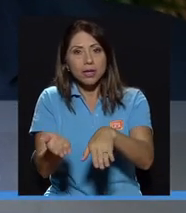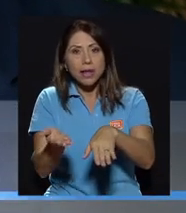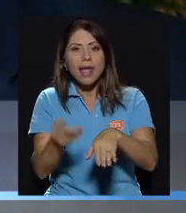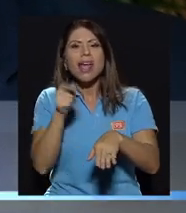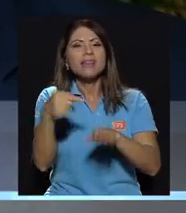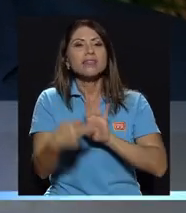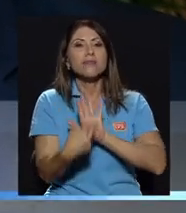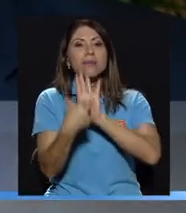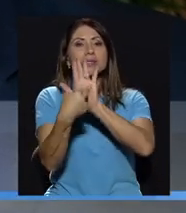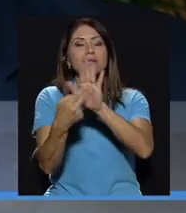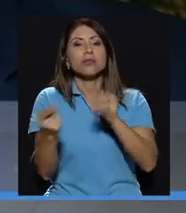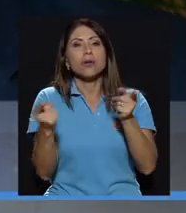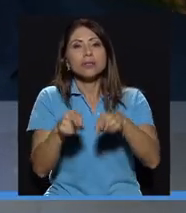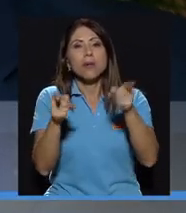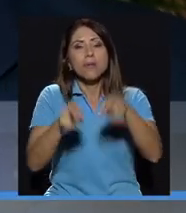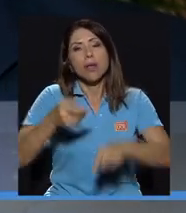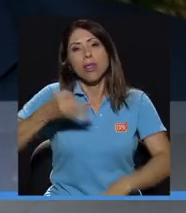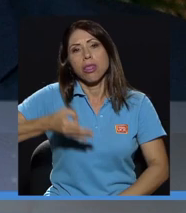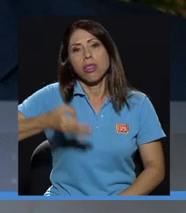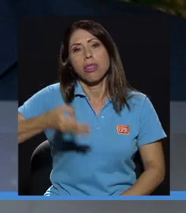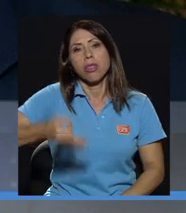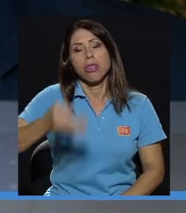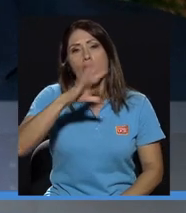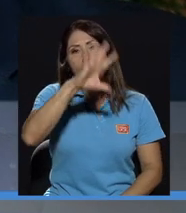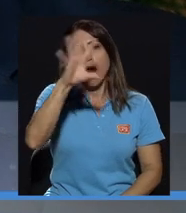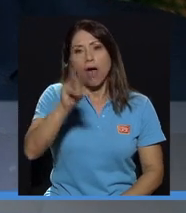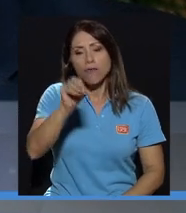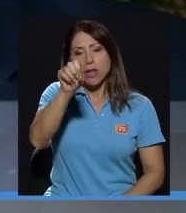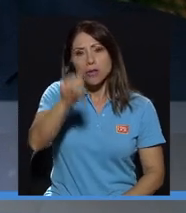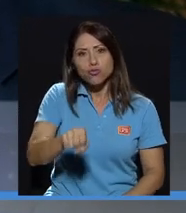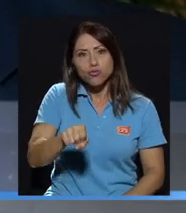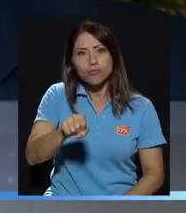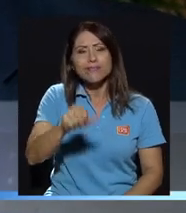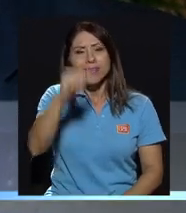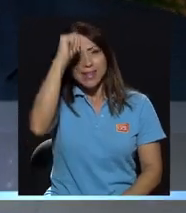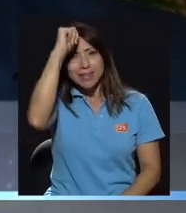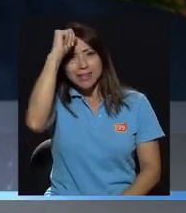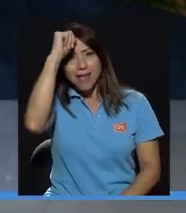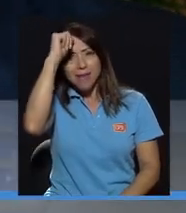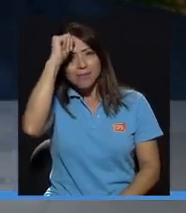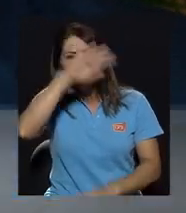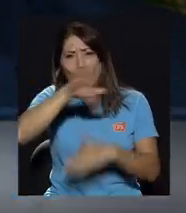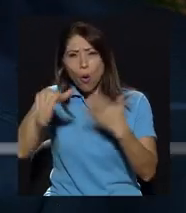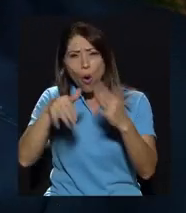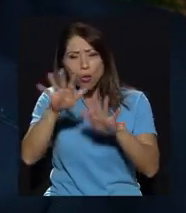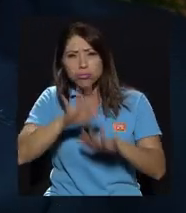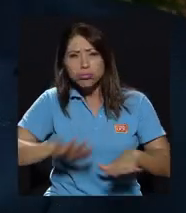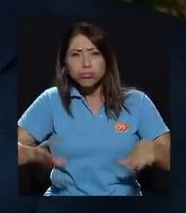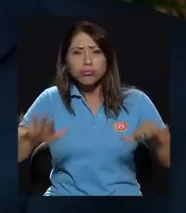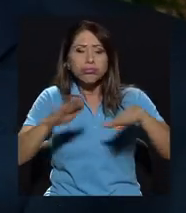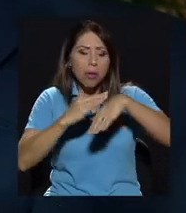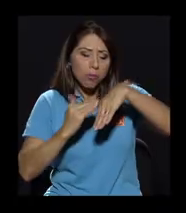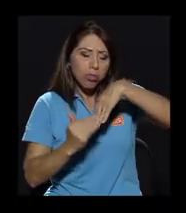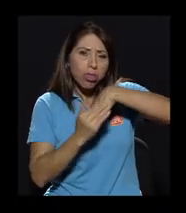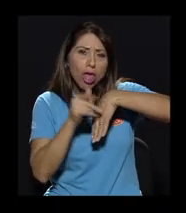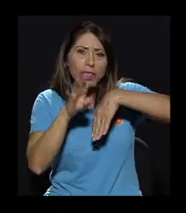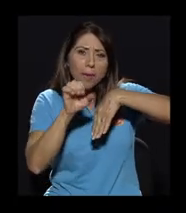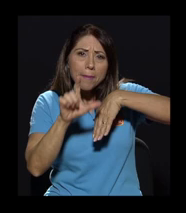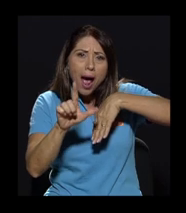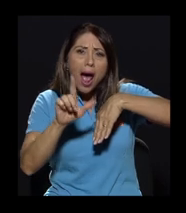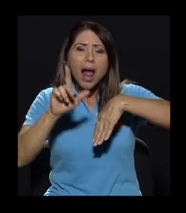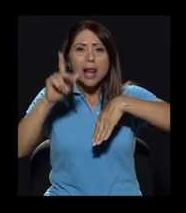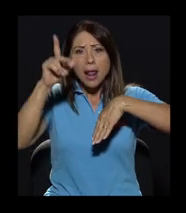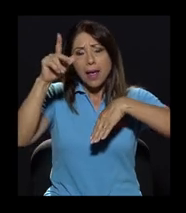representación de lo que está pasando todos los días en el sur de áfrica india todas las partes de la india nepal pakistán